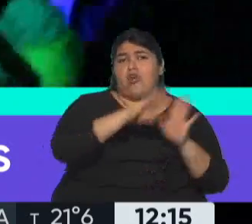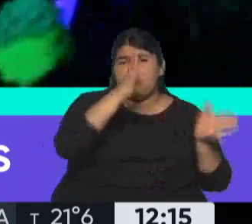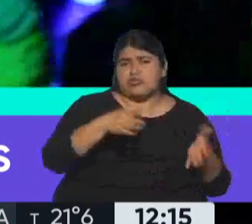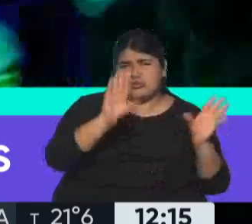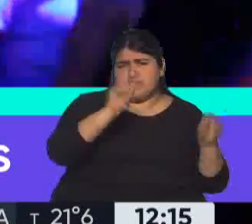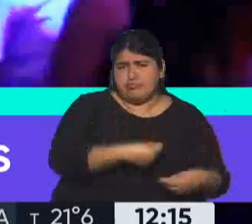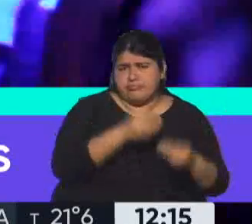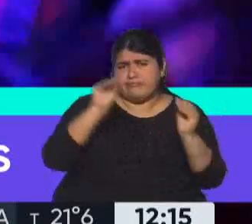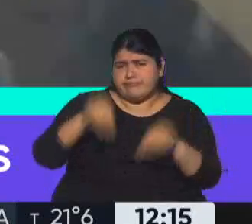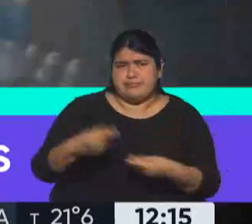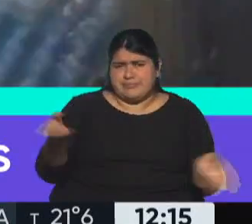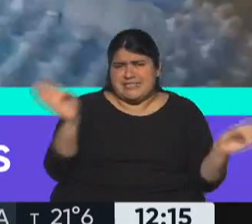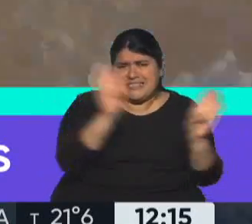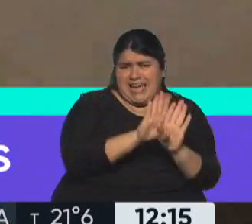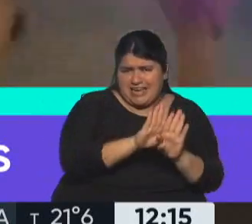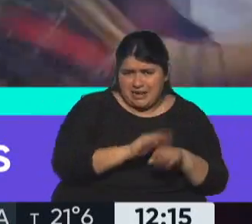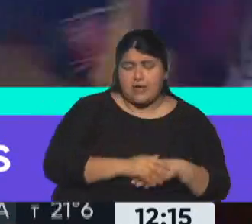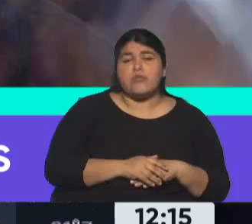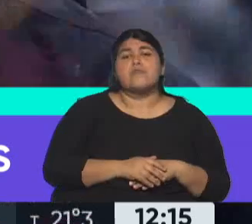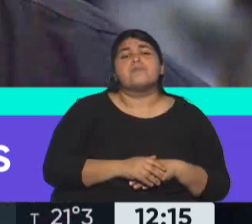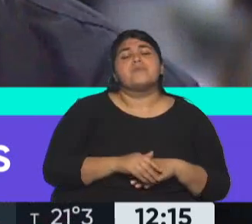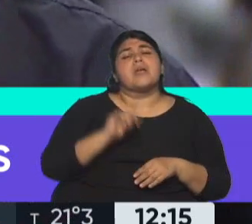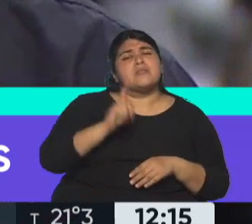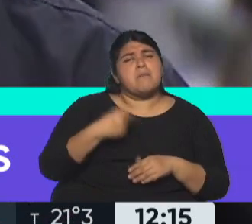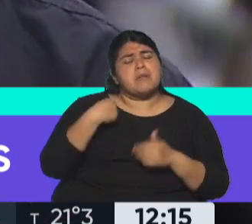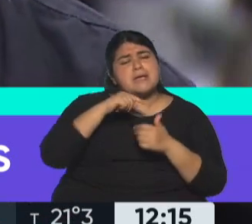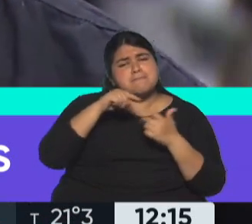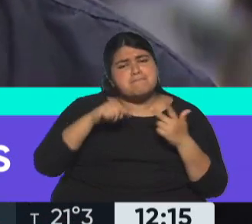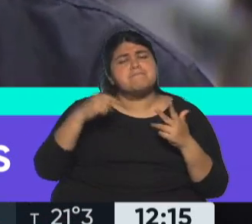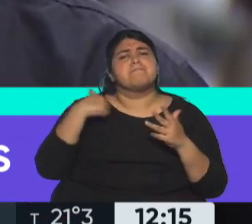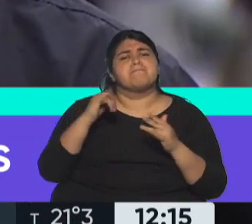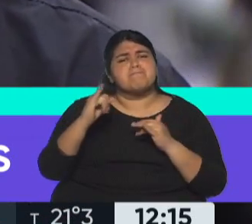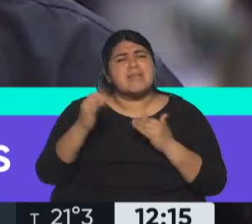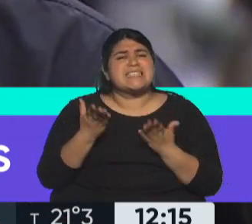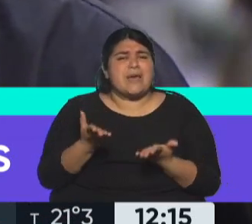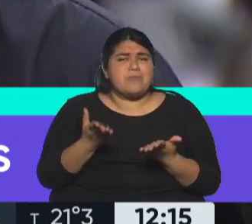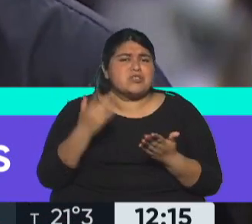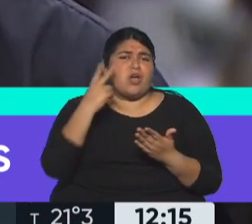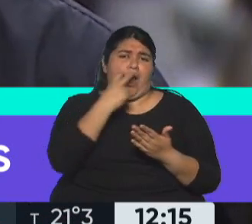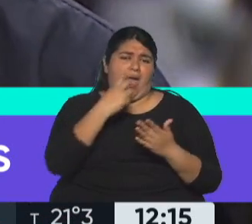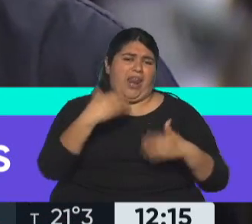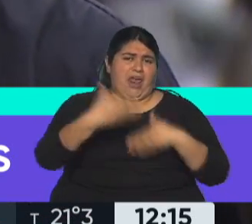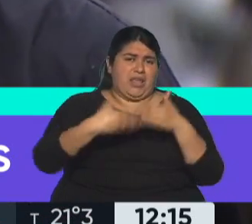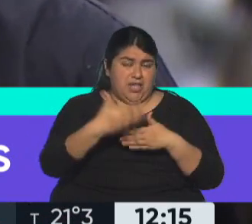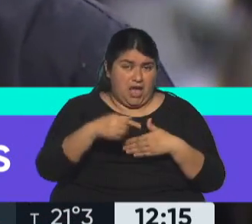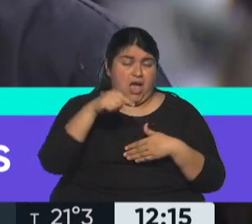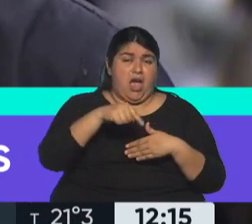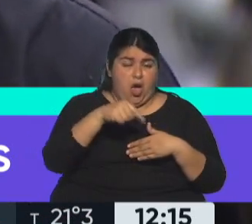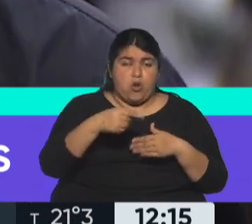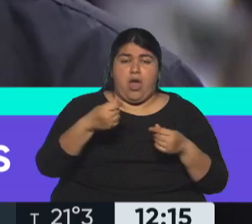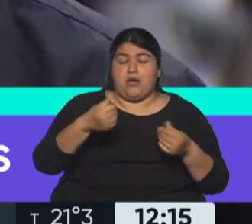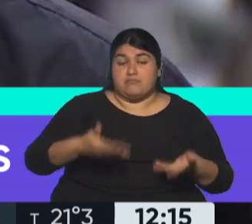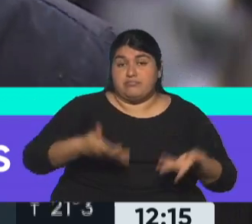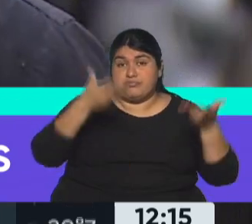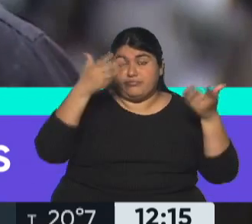cerrado. Sobre todo también hicimos hincapié a los servicios de energía por el incremento que estamos